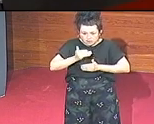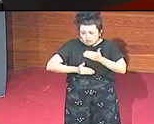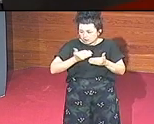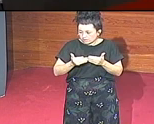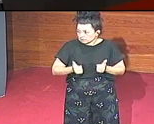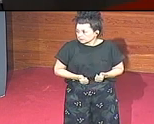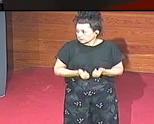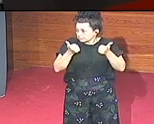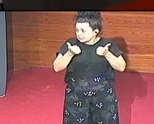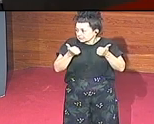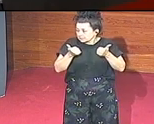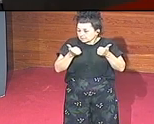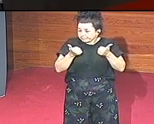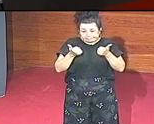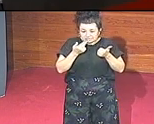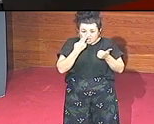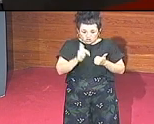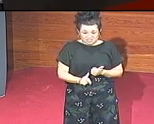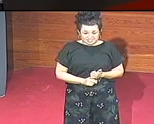además ya no interesa